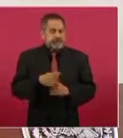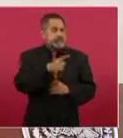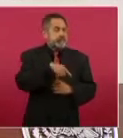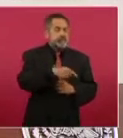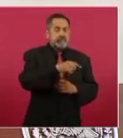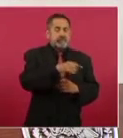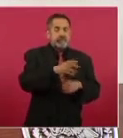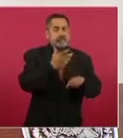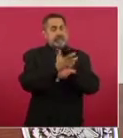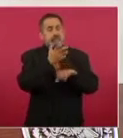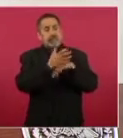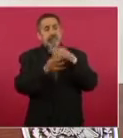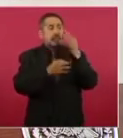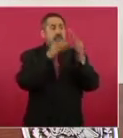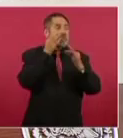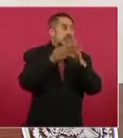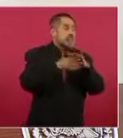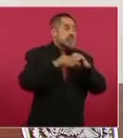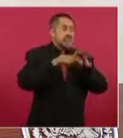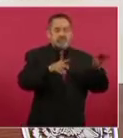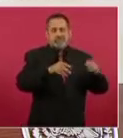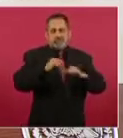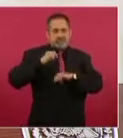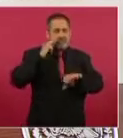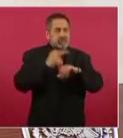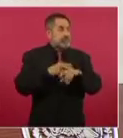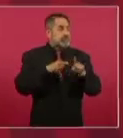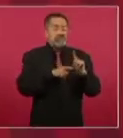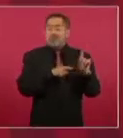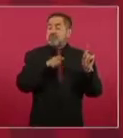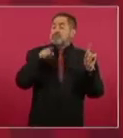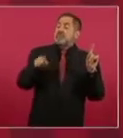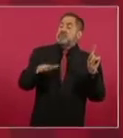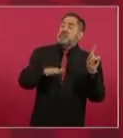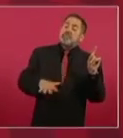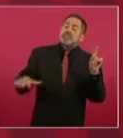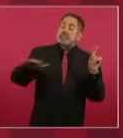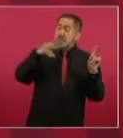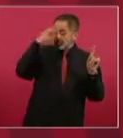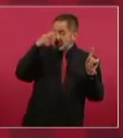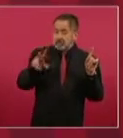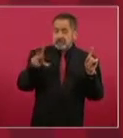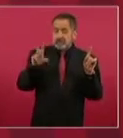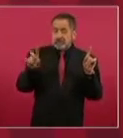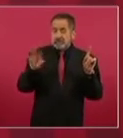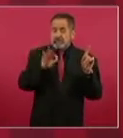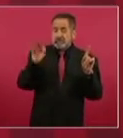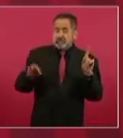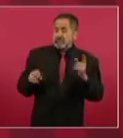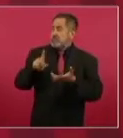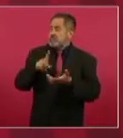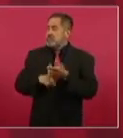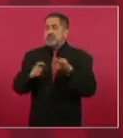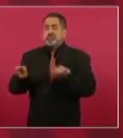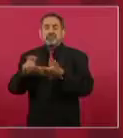agencias estadounidenses, de que el 30% del territorio está dominado